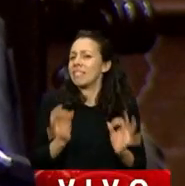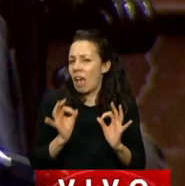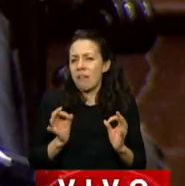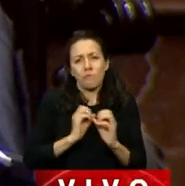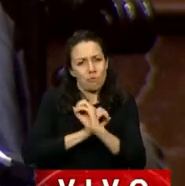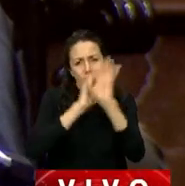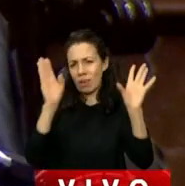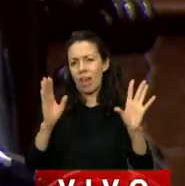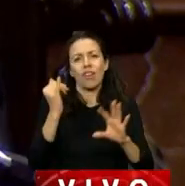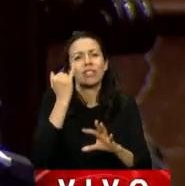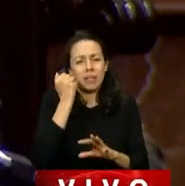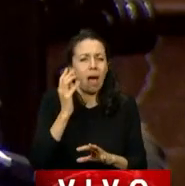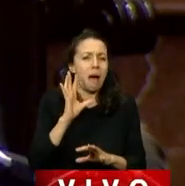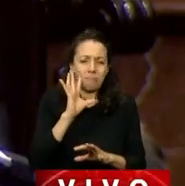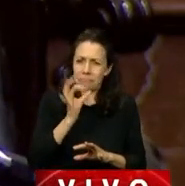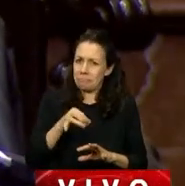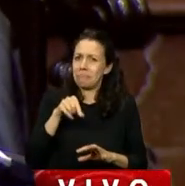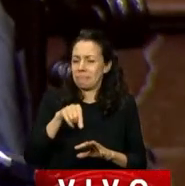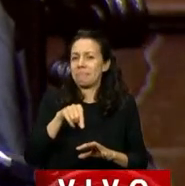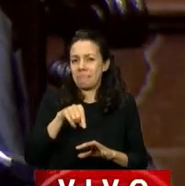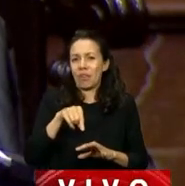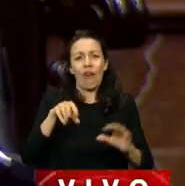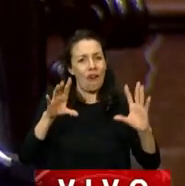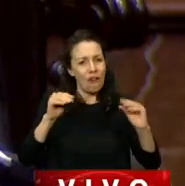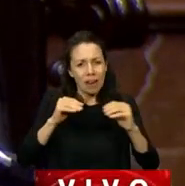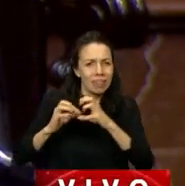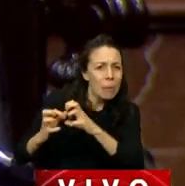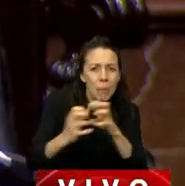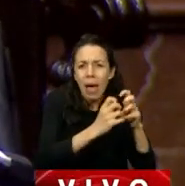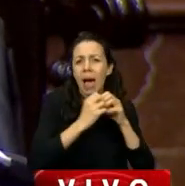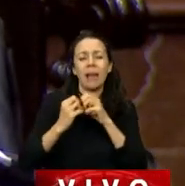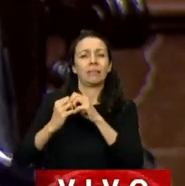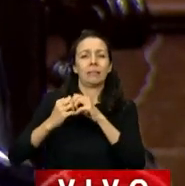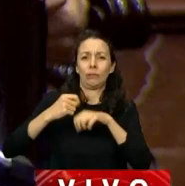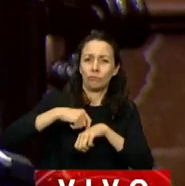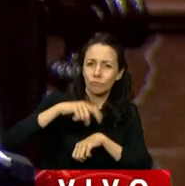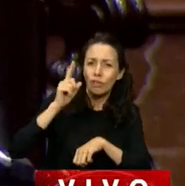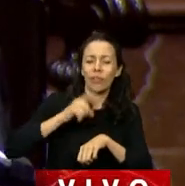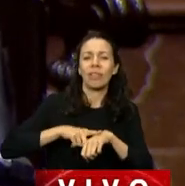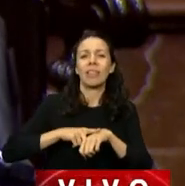eso quedó de manifiesto esta noche, esta tarde.